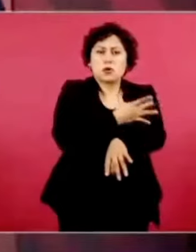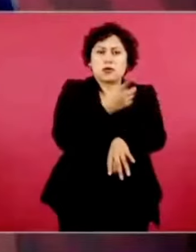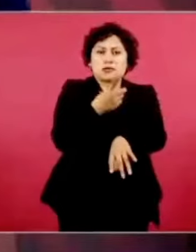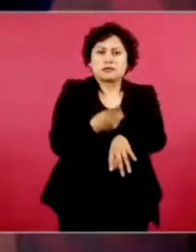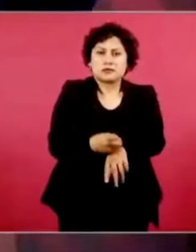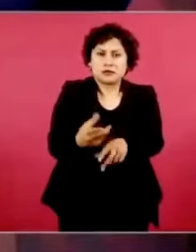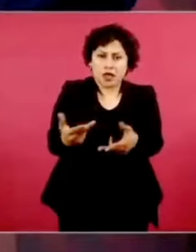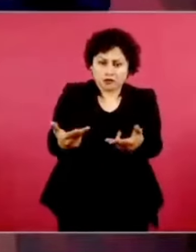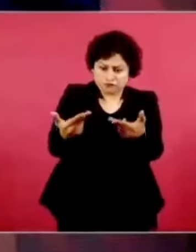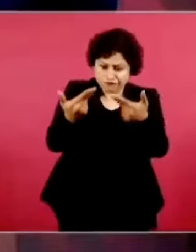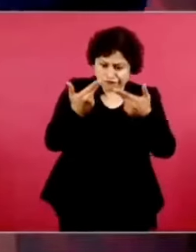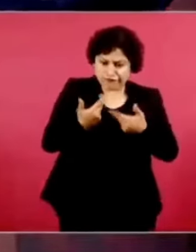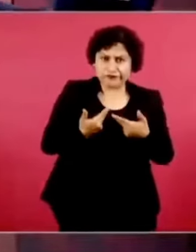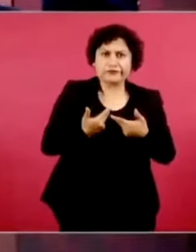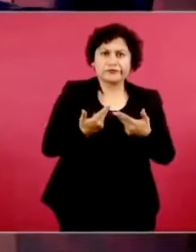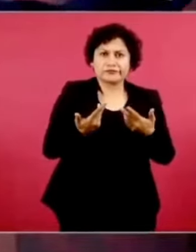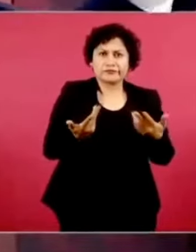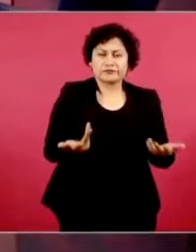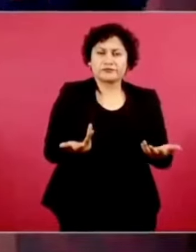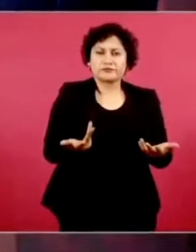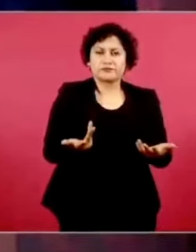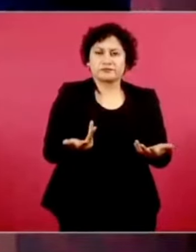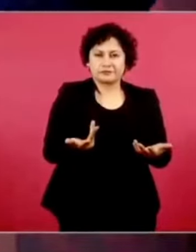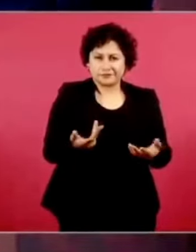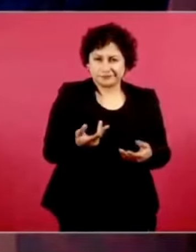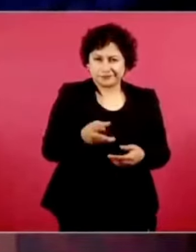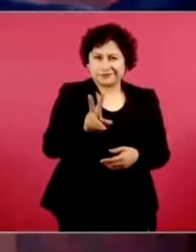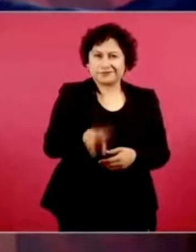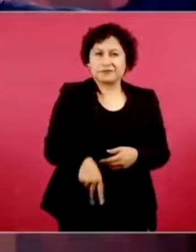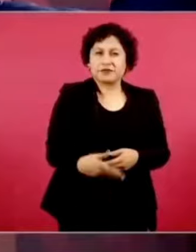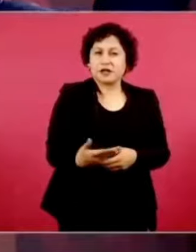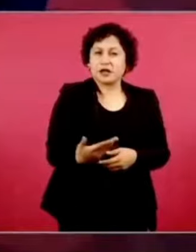Todavía hasta hace poco la gente sembraba